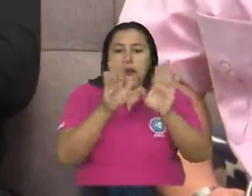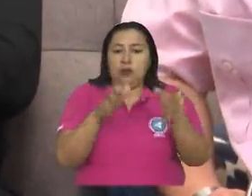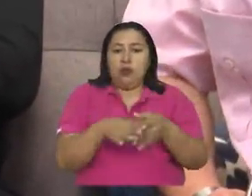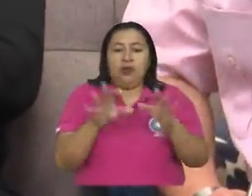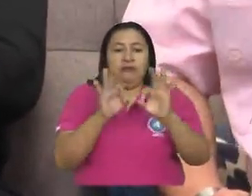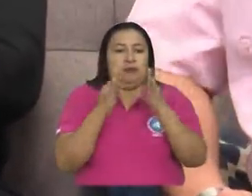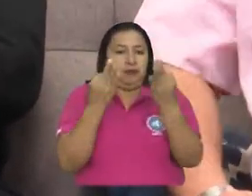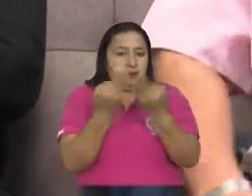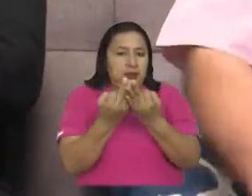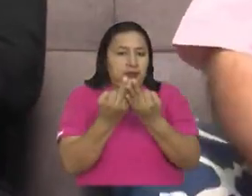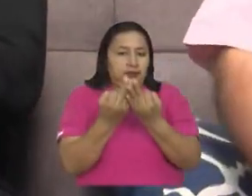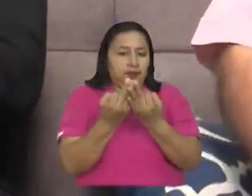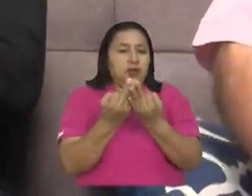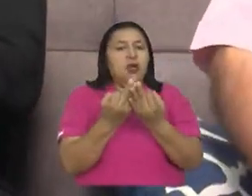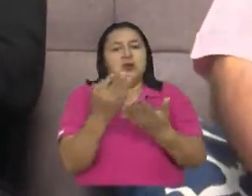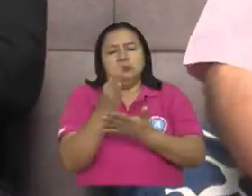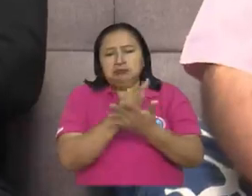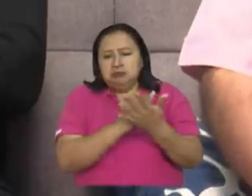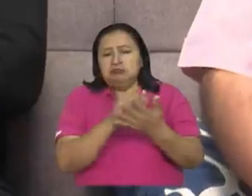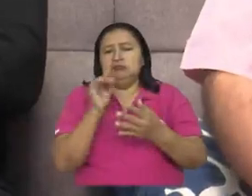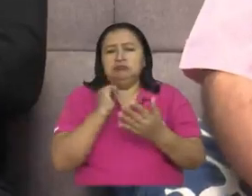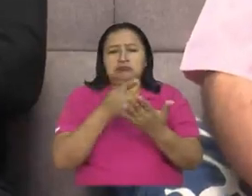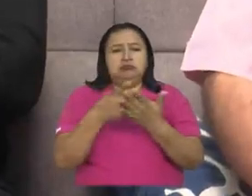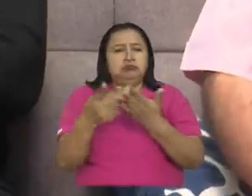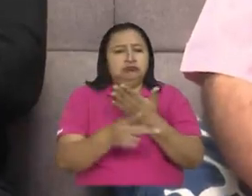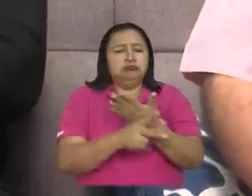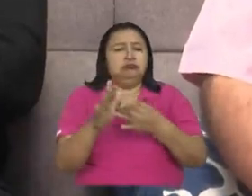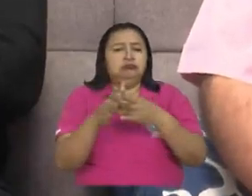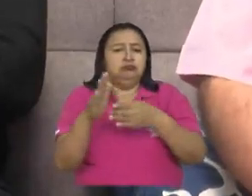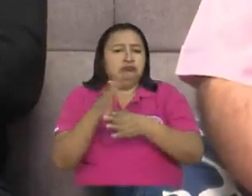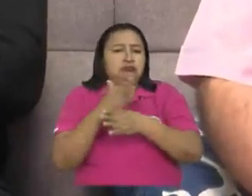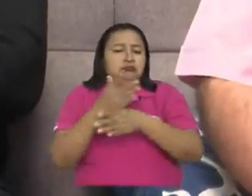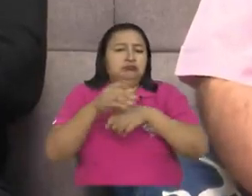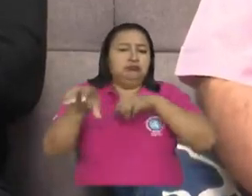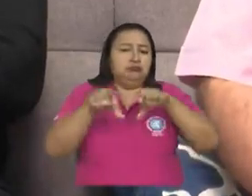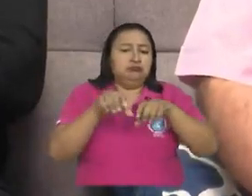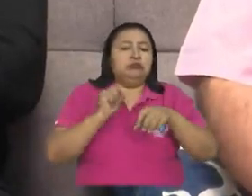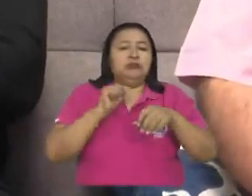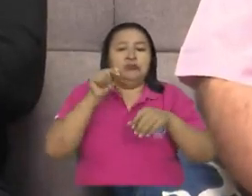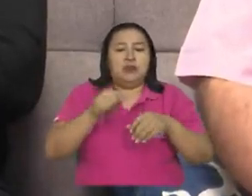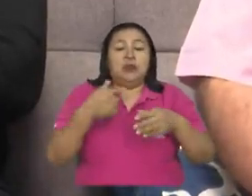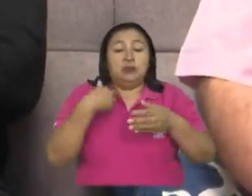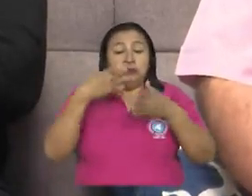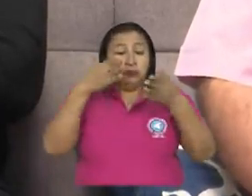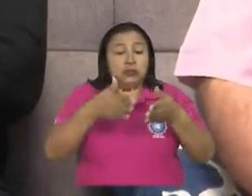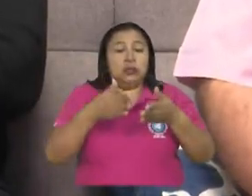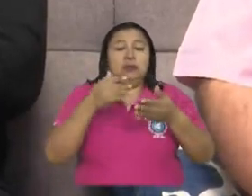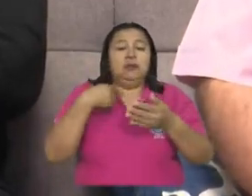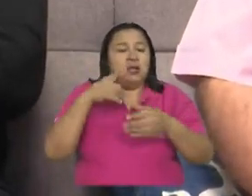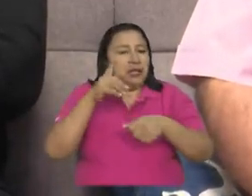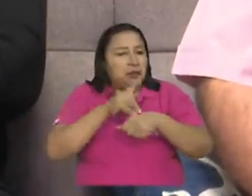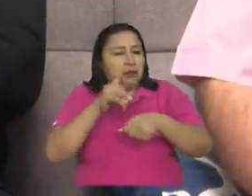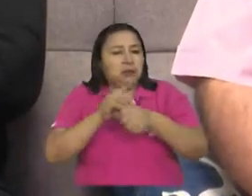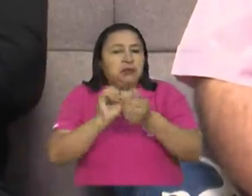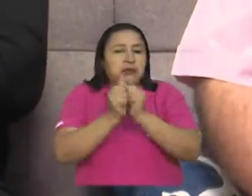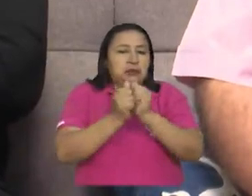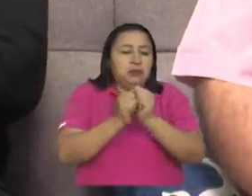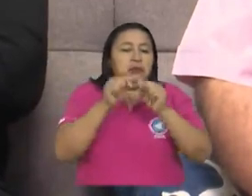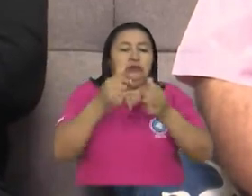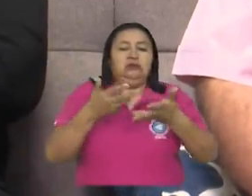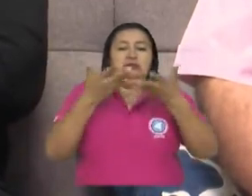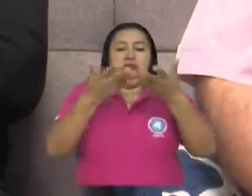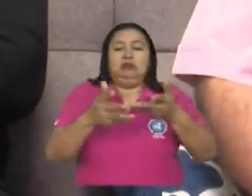parte de una programación de actividades y de atención tanto médica, recreativa, deportiva a la comunidad, a